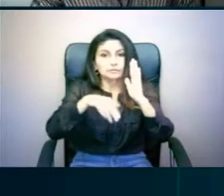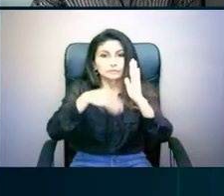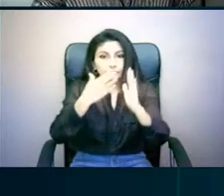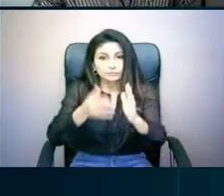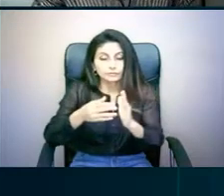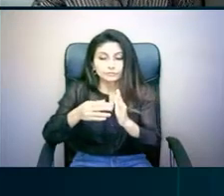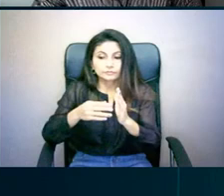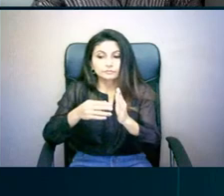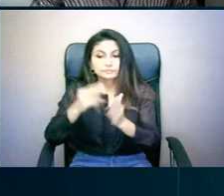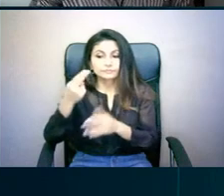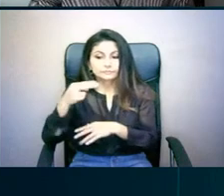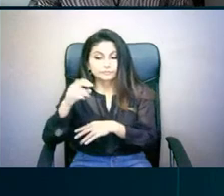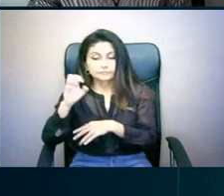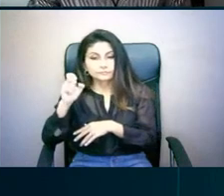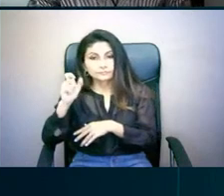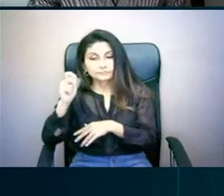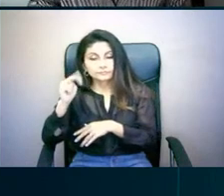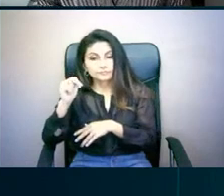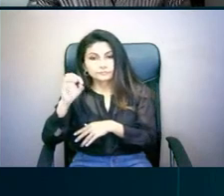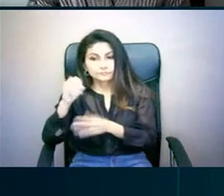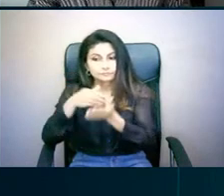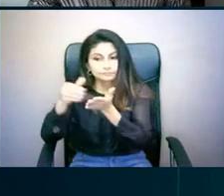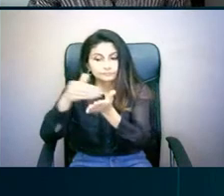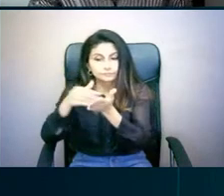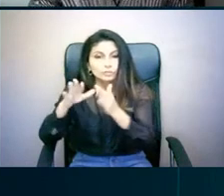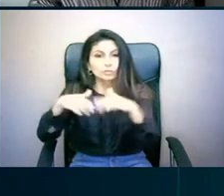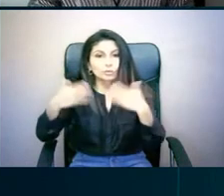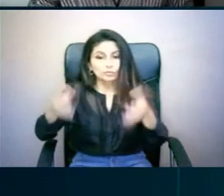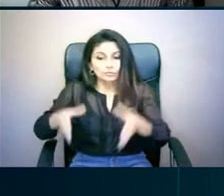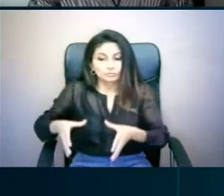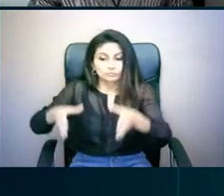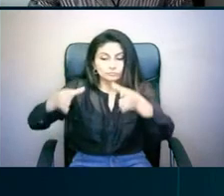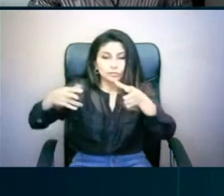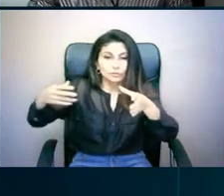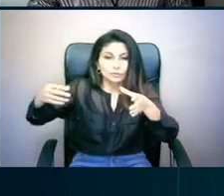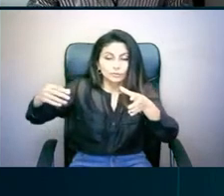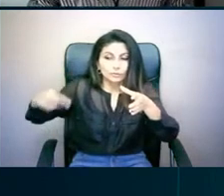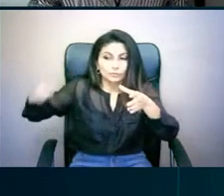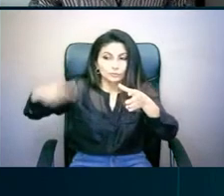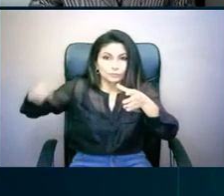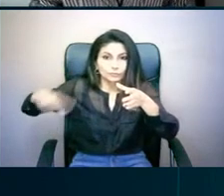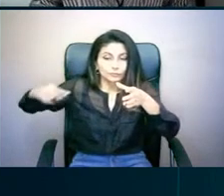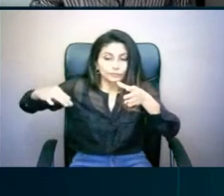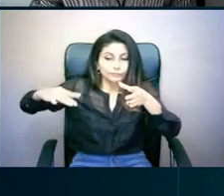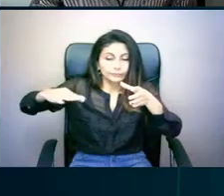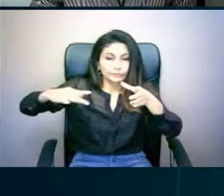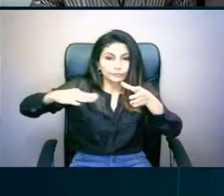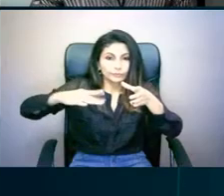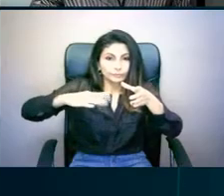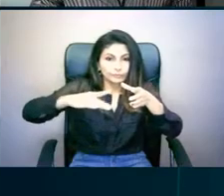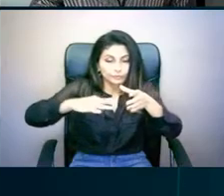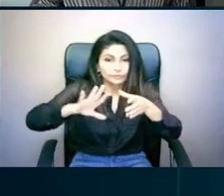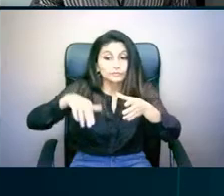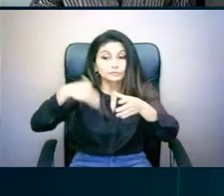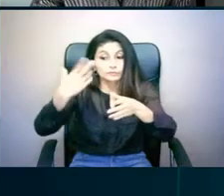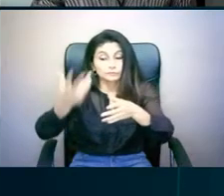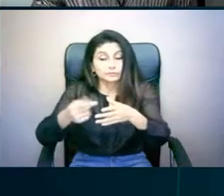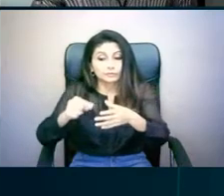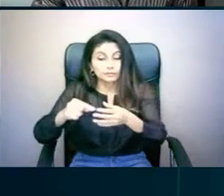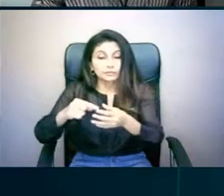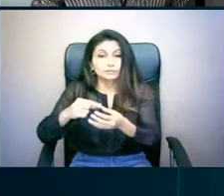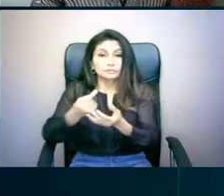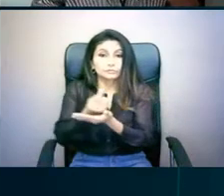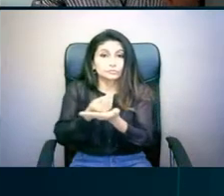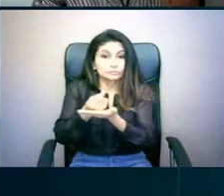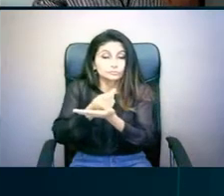remoción del hexano residual a través de una aireación mecánica. Y posteriormente, estos lípidos, estos lodos